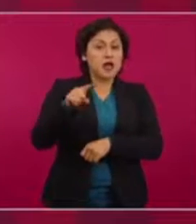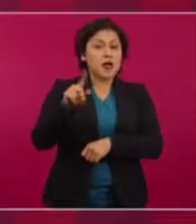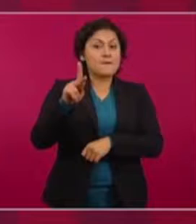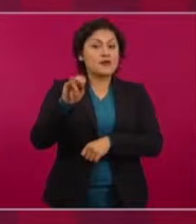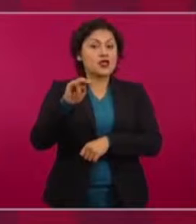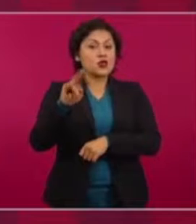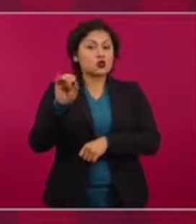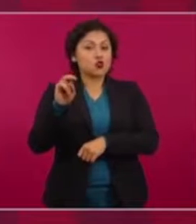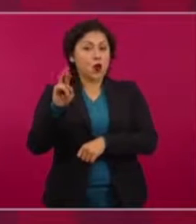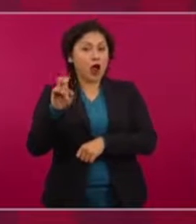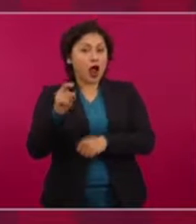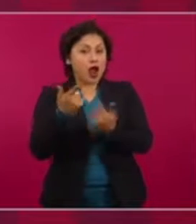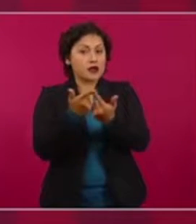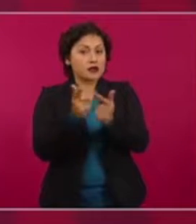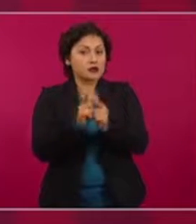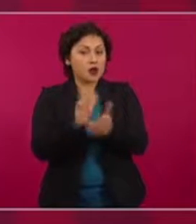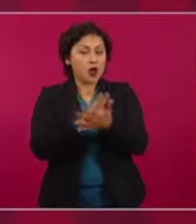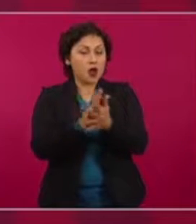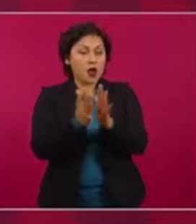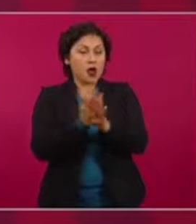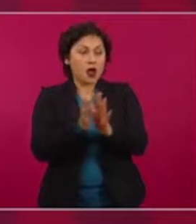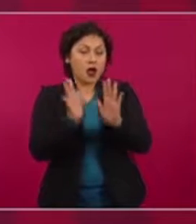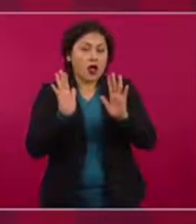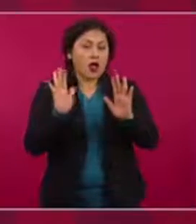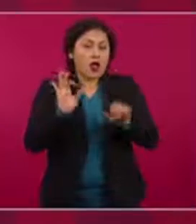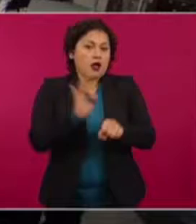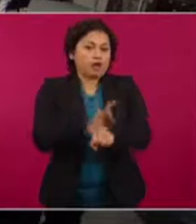porque era un